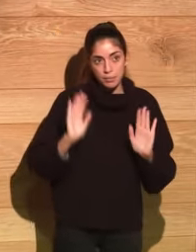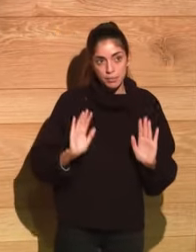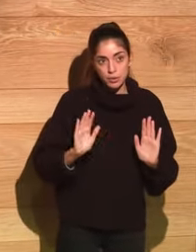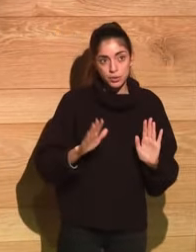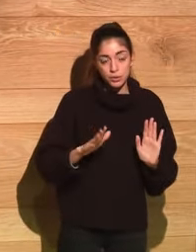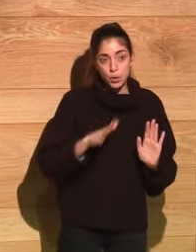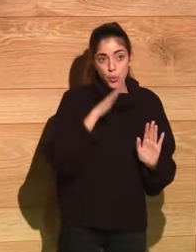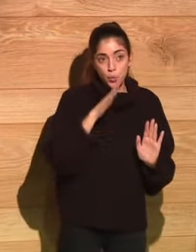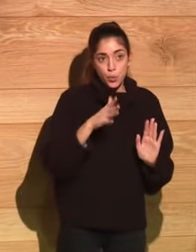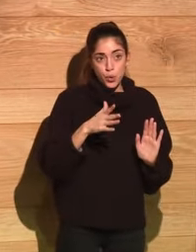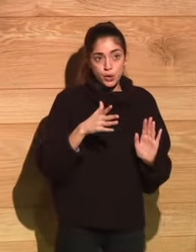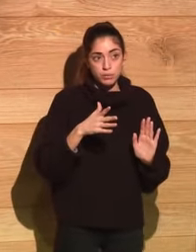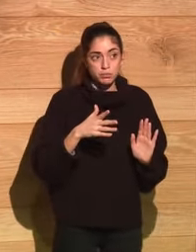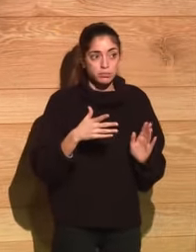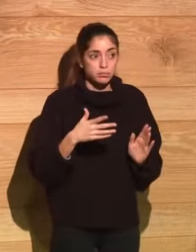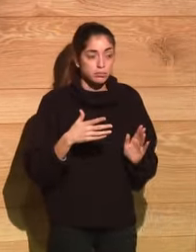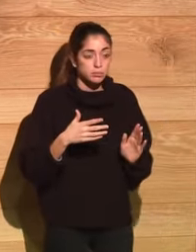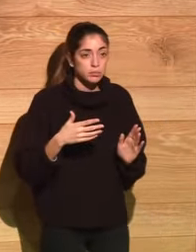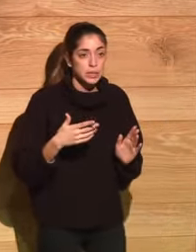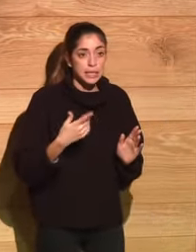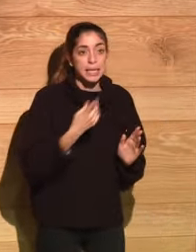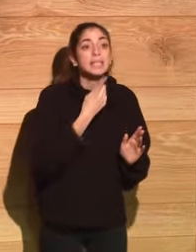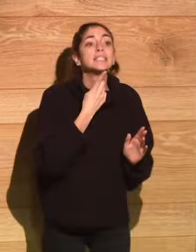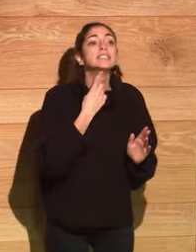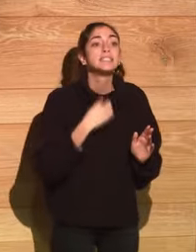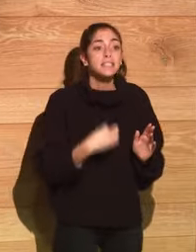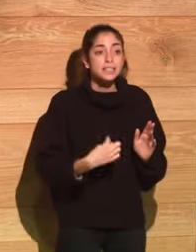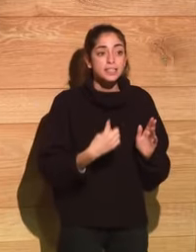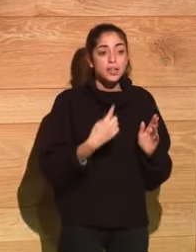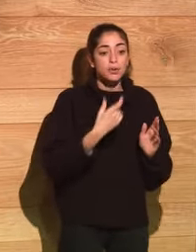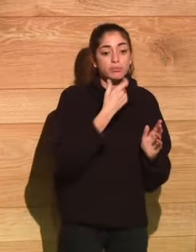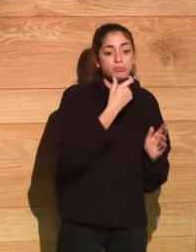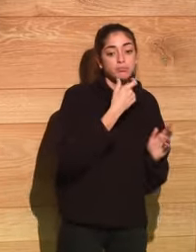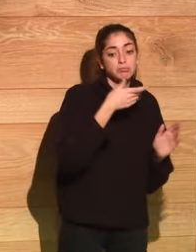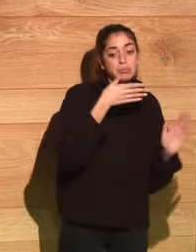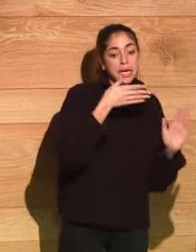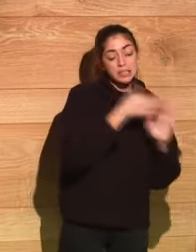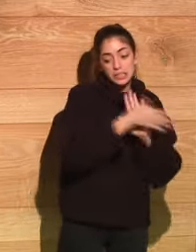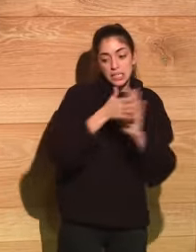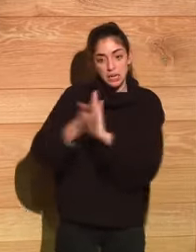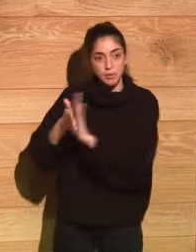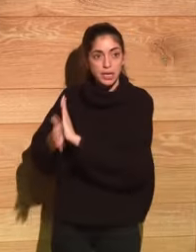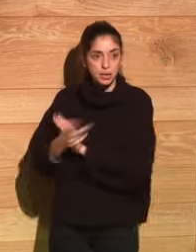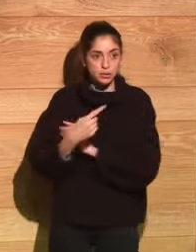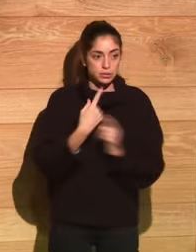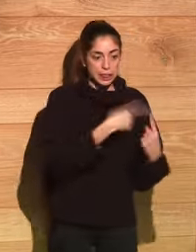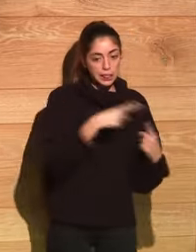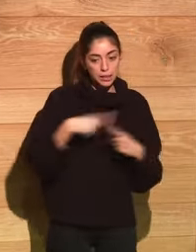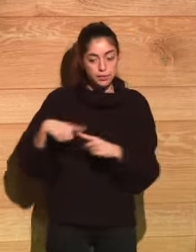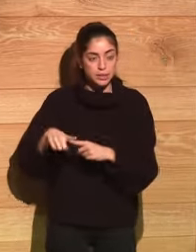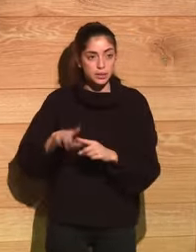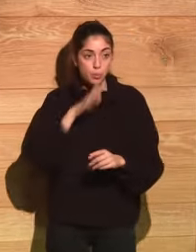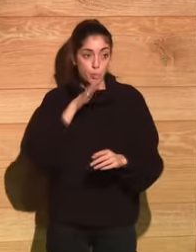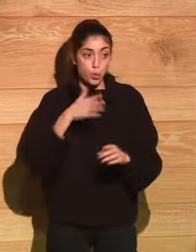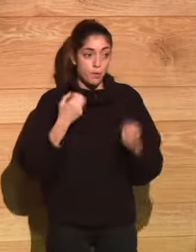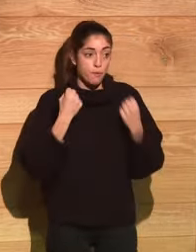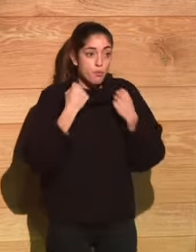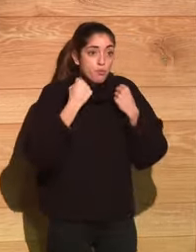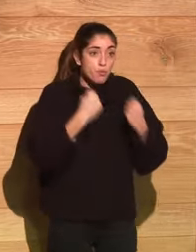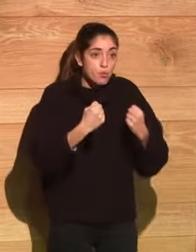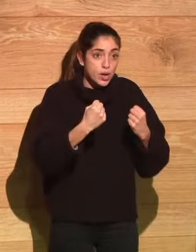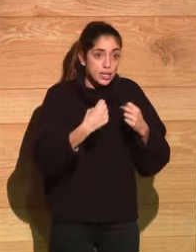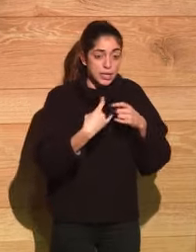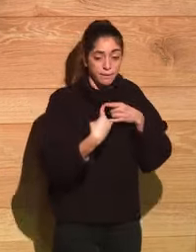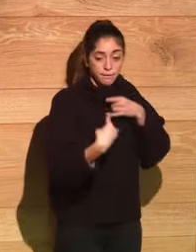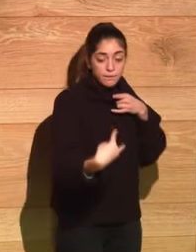una docena de dominaciones al deseo, y al deseo amoroso en particular. Pues estaba una fuerza de atracción